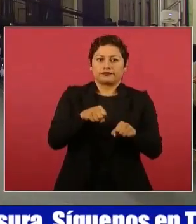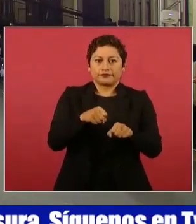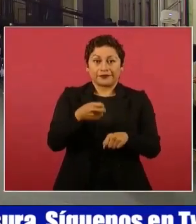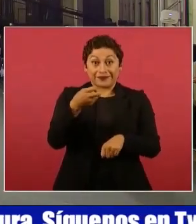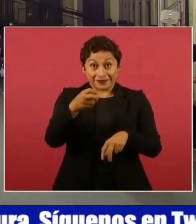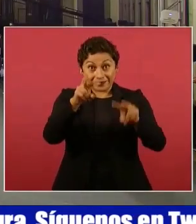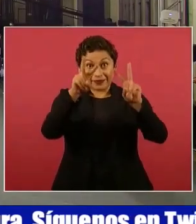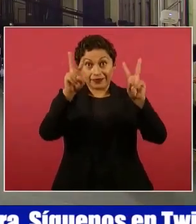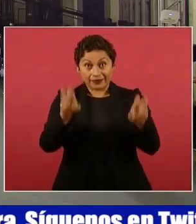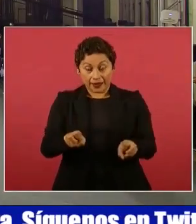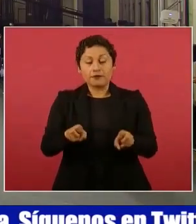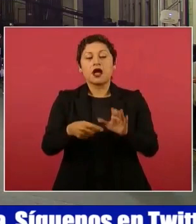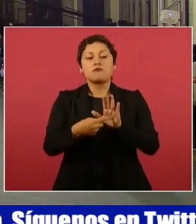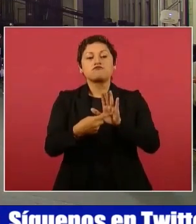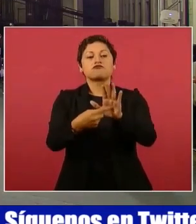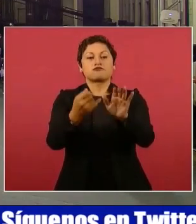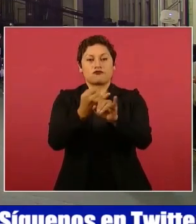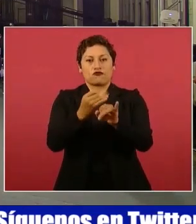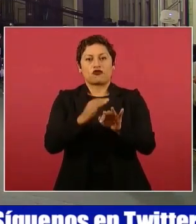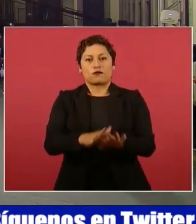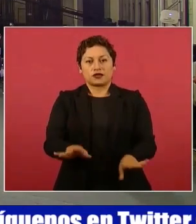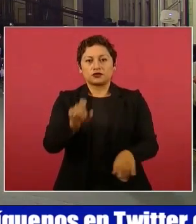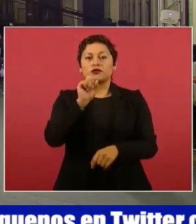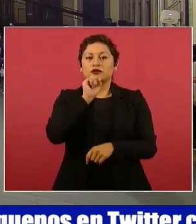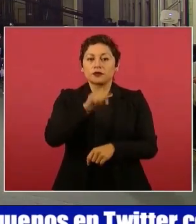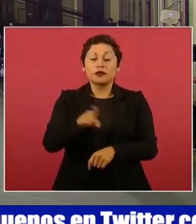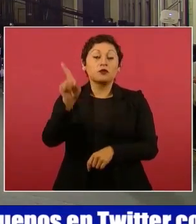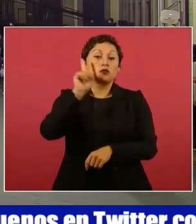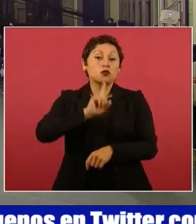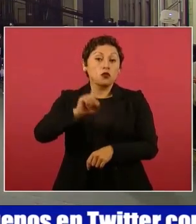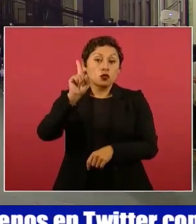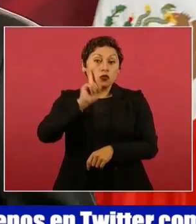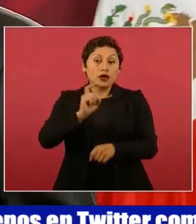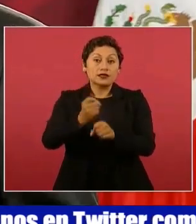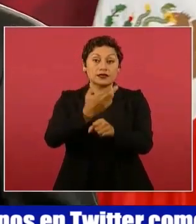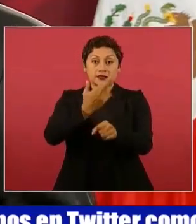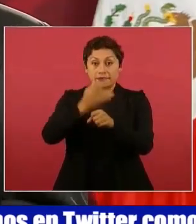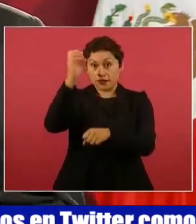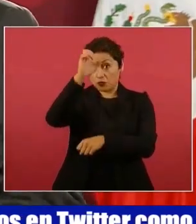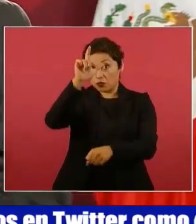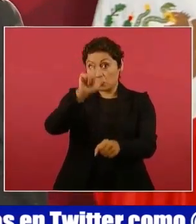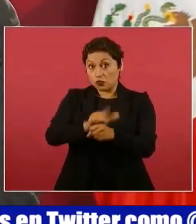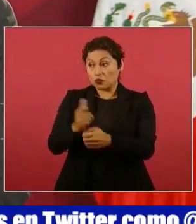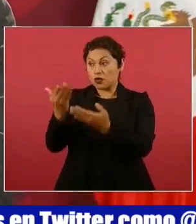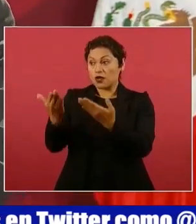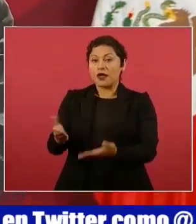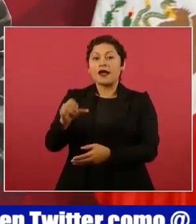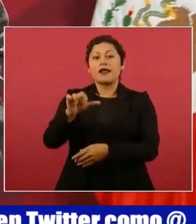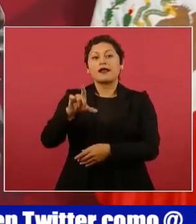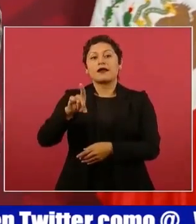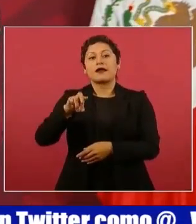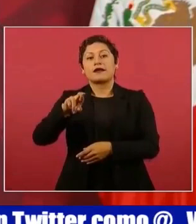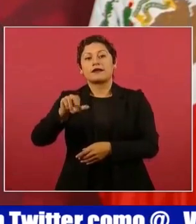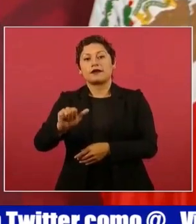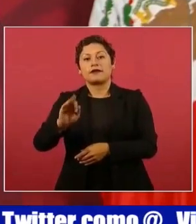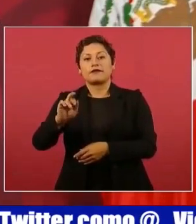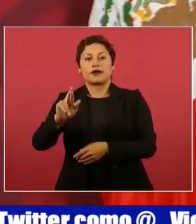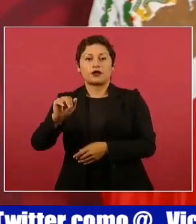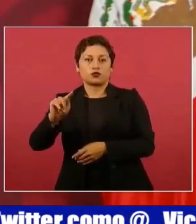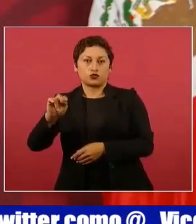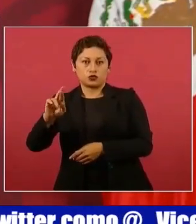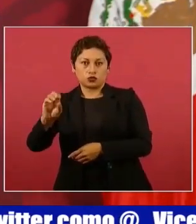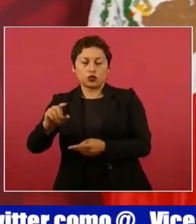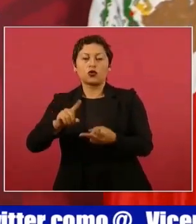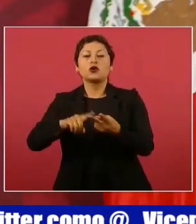se pongan a trabajar, que se pongan a volantear, ahora ya lo pueden hacer a través de las redes sociales, incluso pues